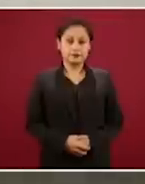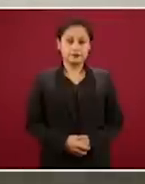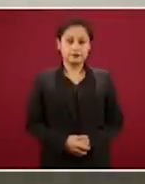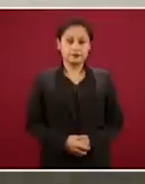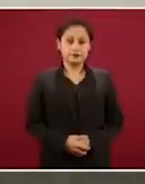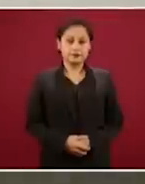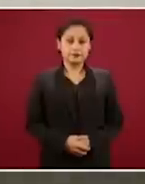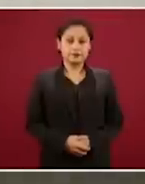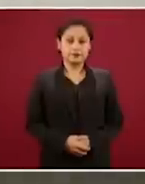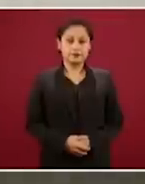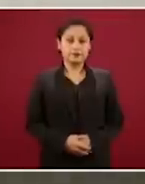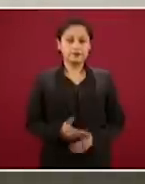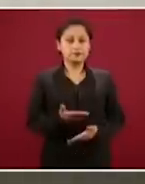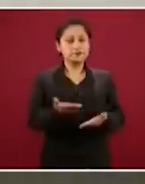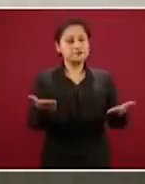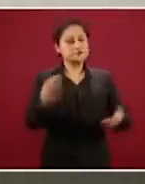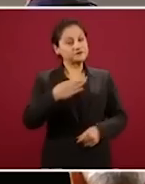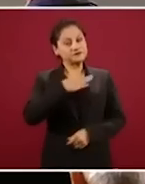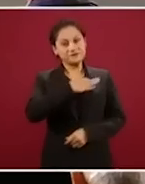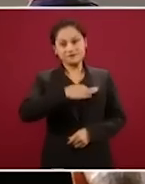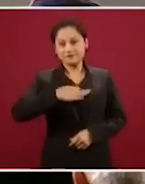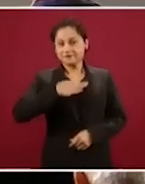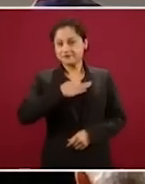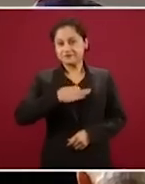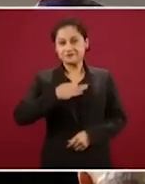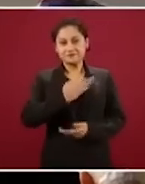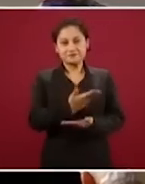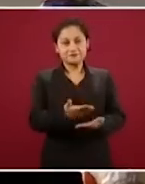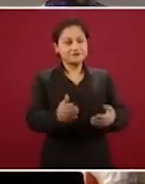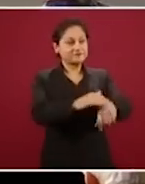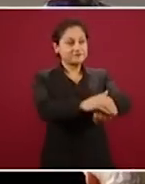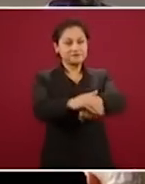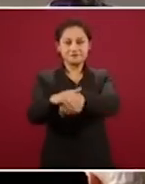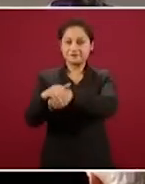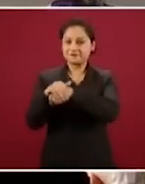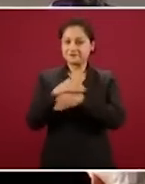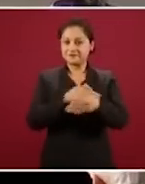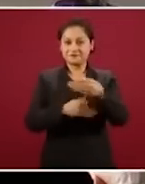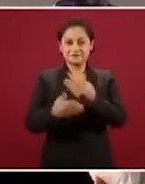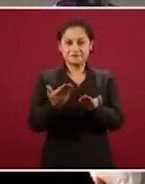Felicidades a todas, a todos, amigos.